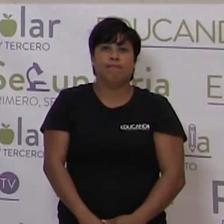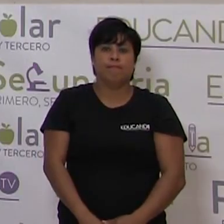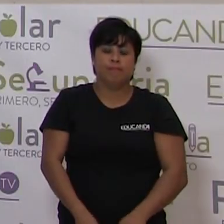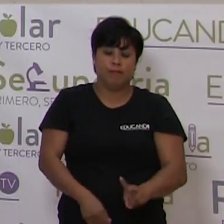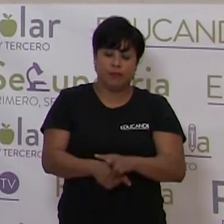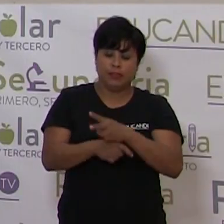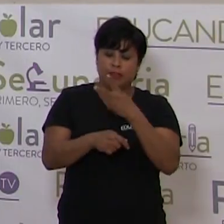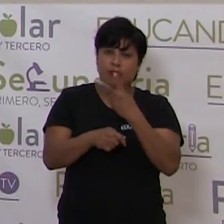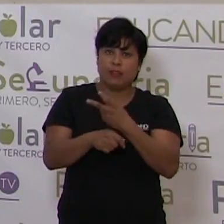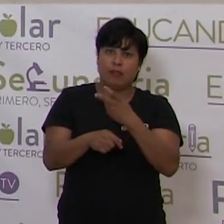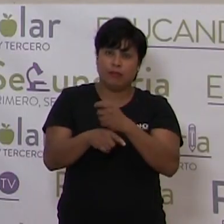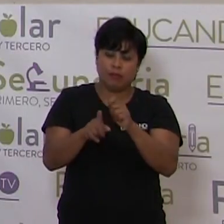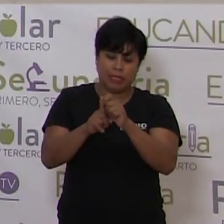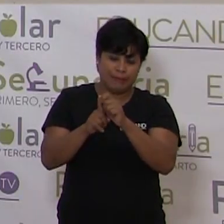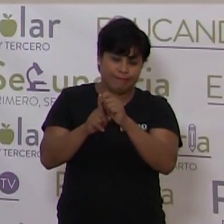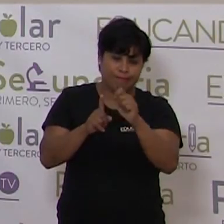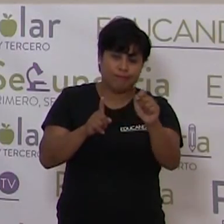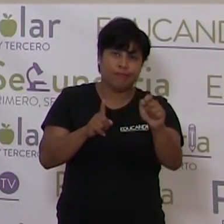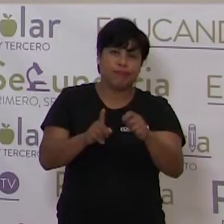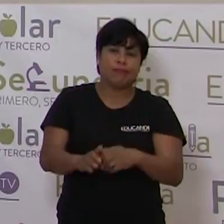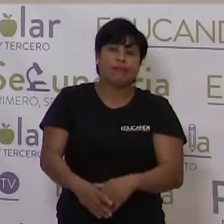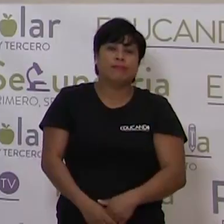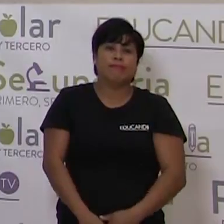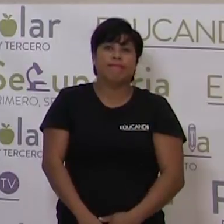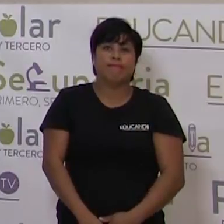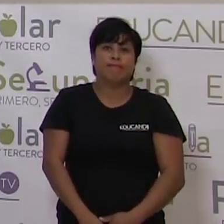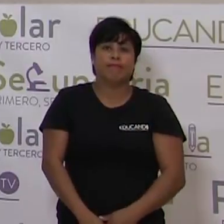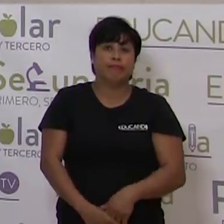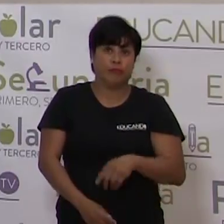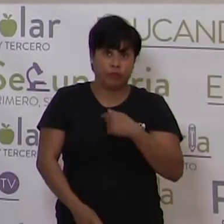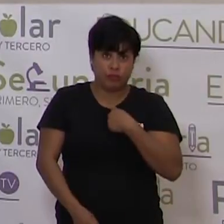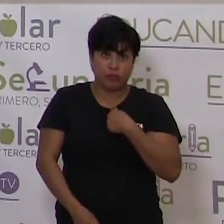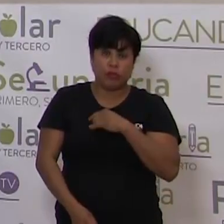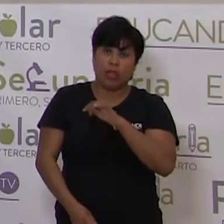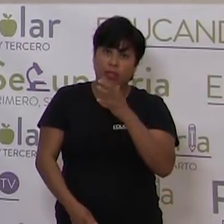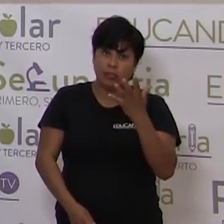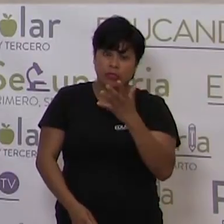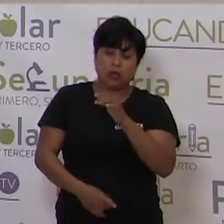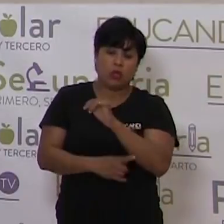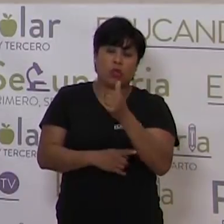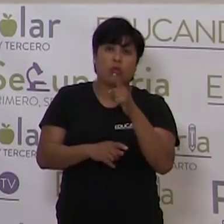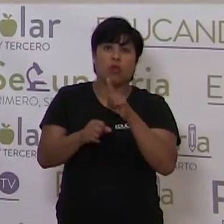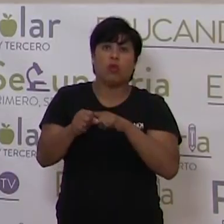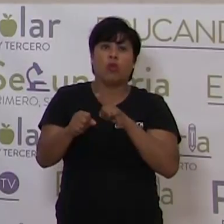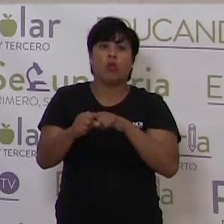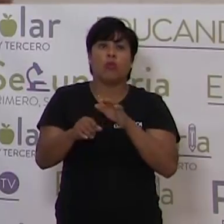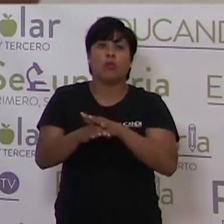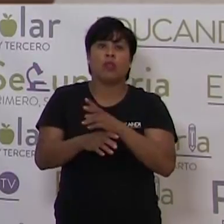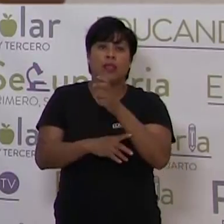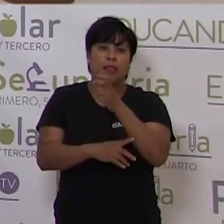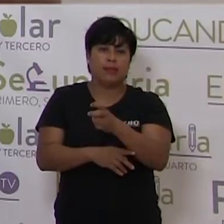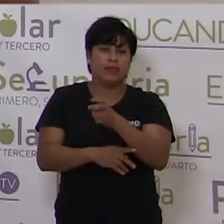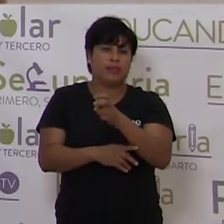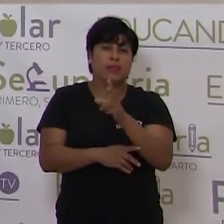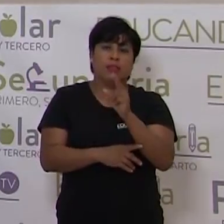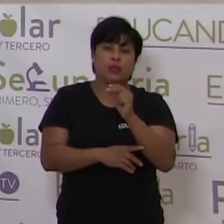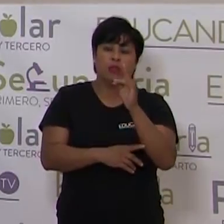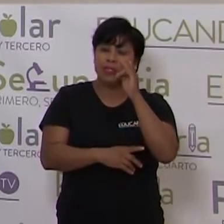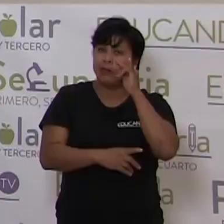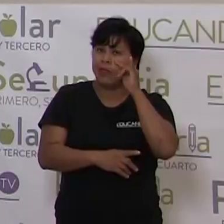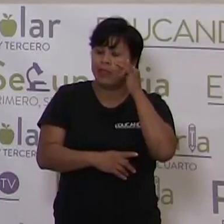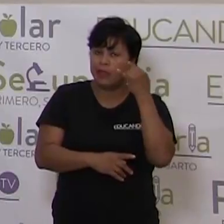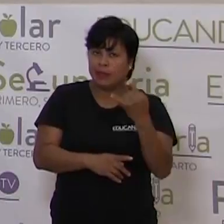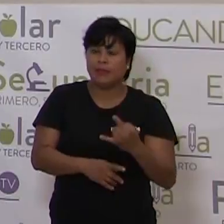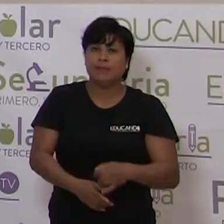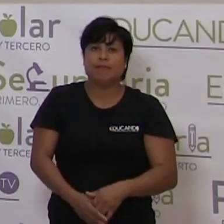el segundo segmento, lo voy a marcar con otro color de plumón. Este como que no se logra ver.